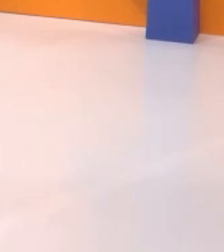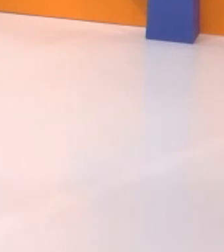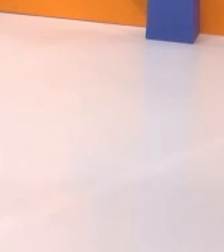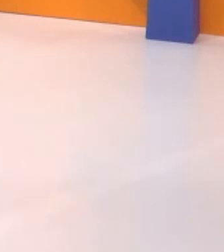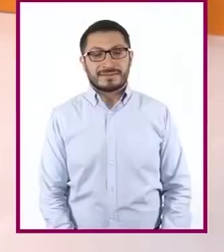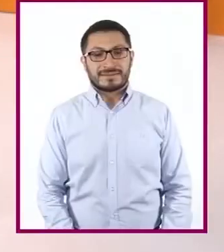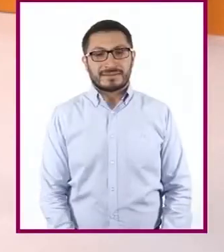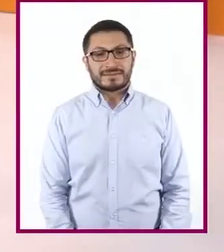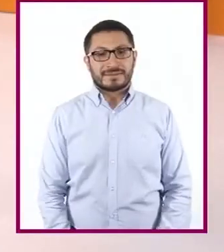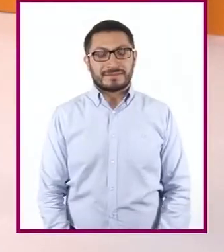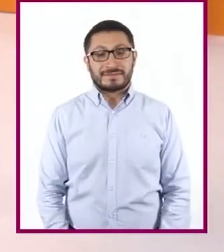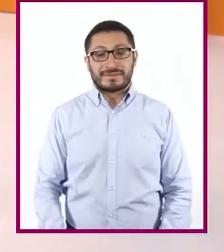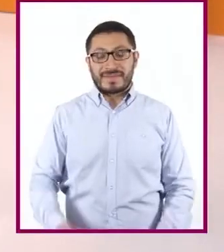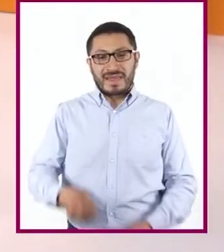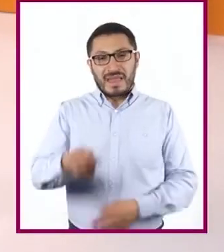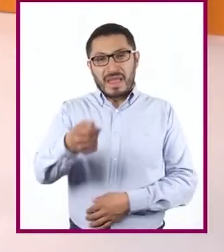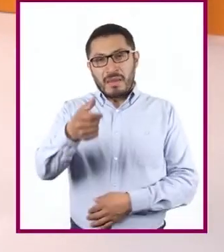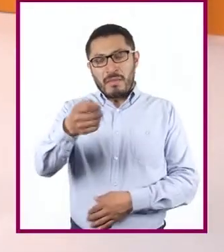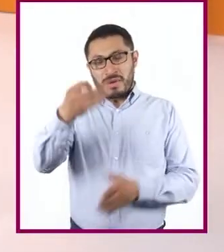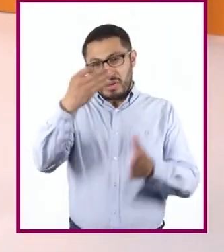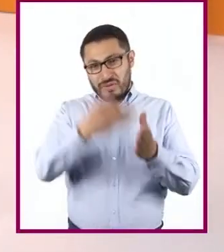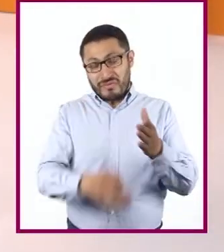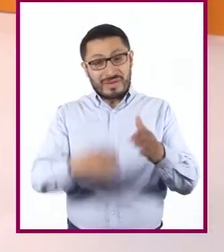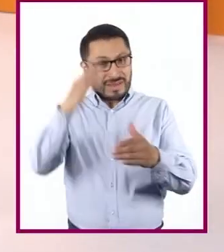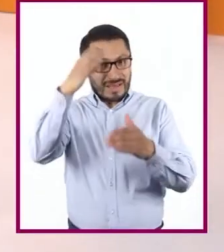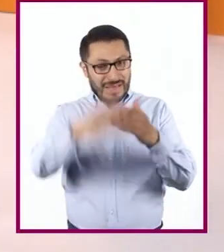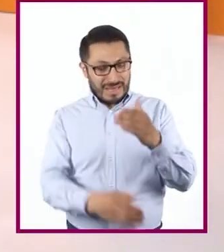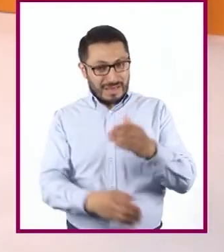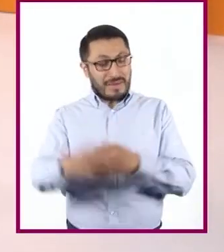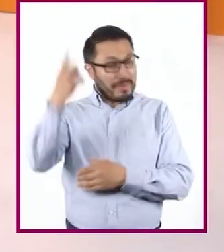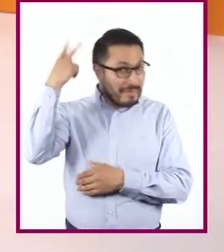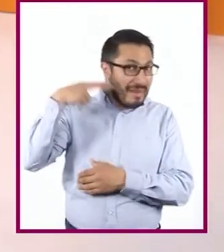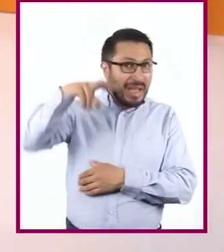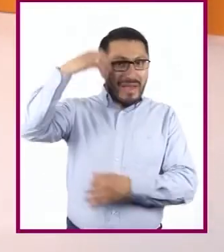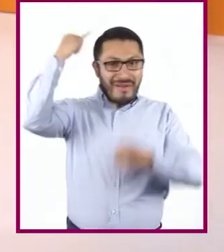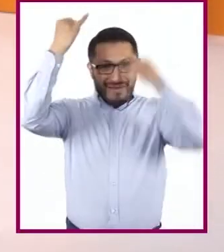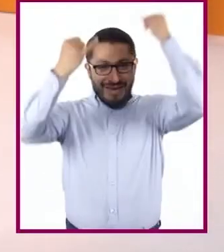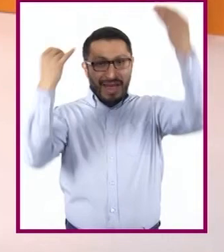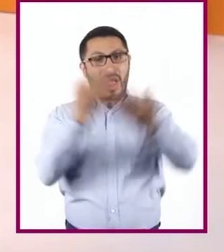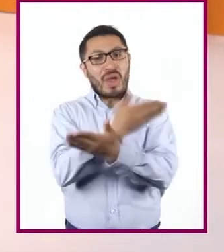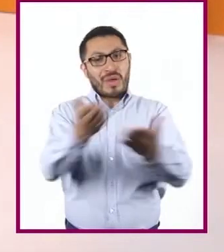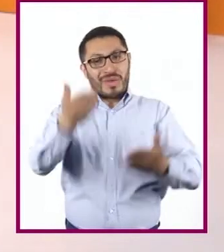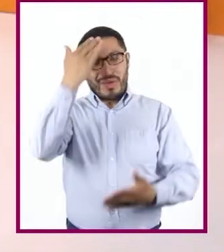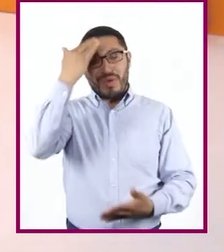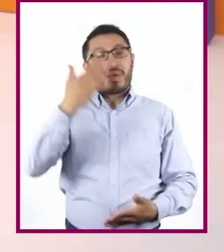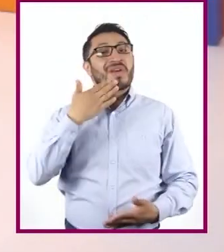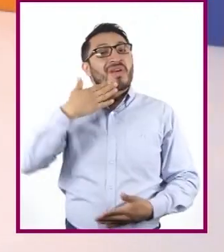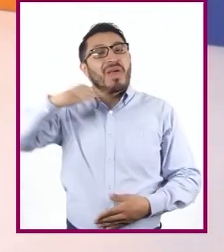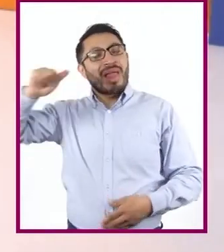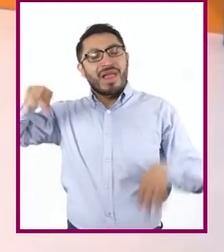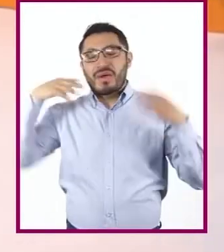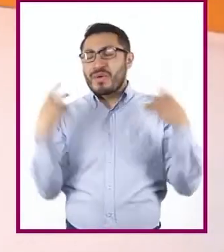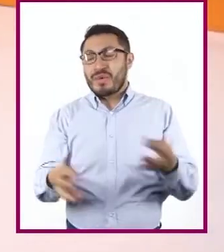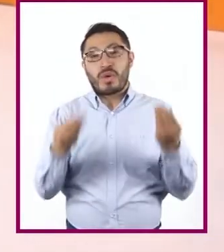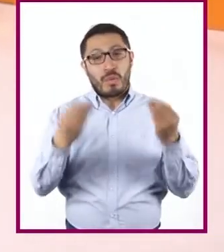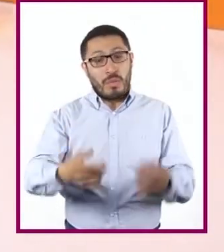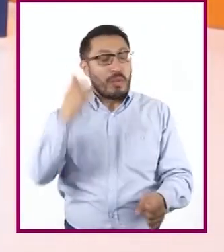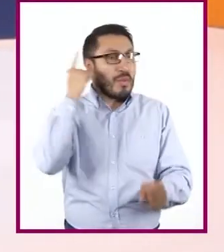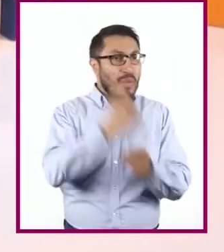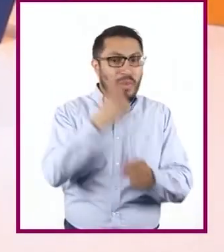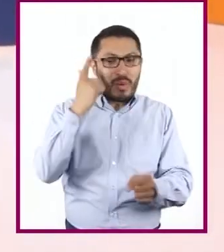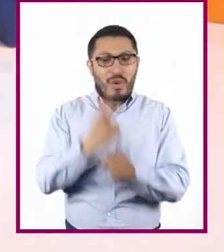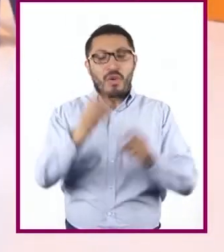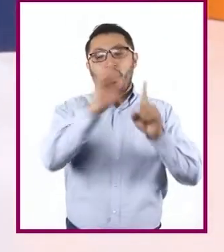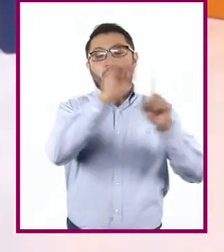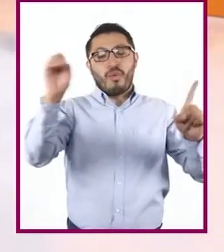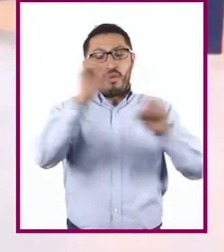El viaje está por terminar y ustedes se están volviendo más hábiles para identificar enunciados que amplíen